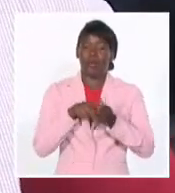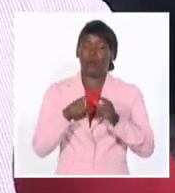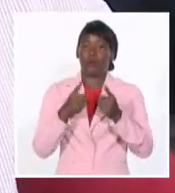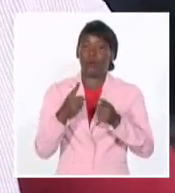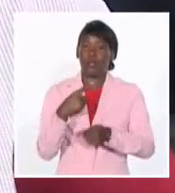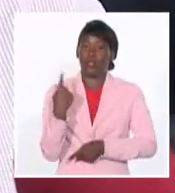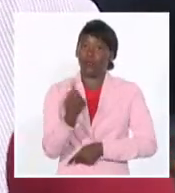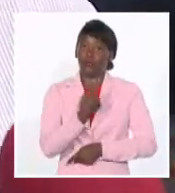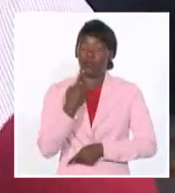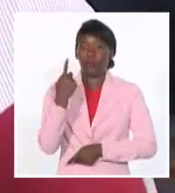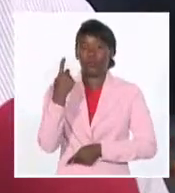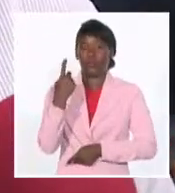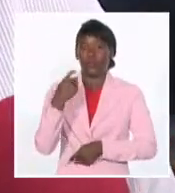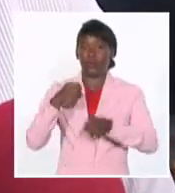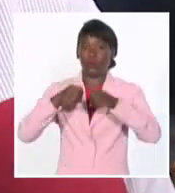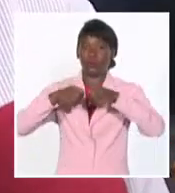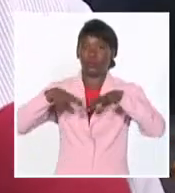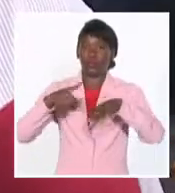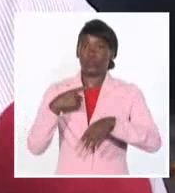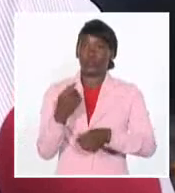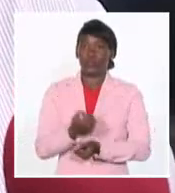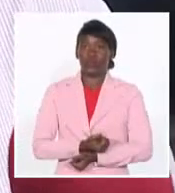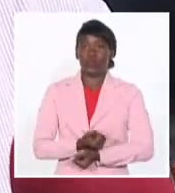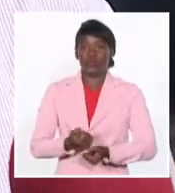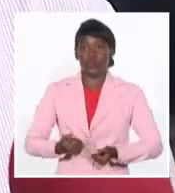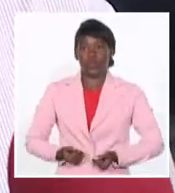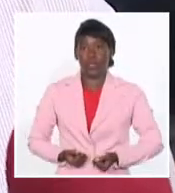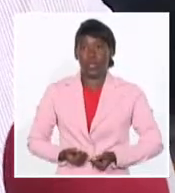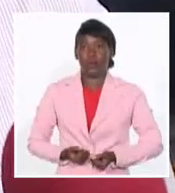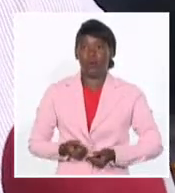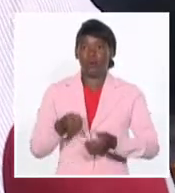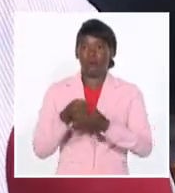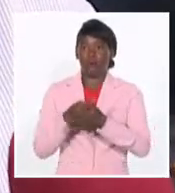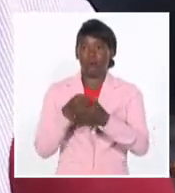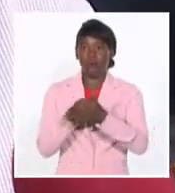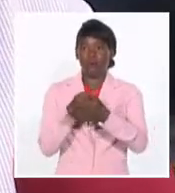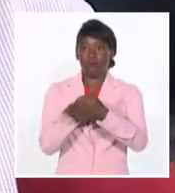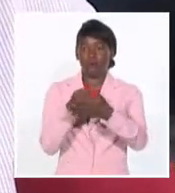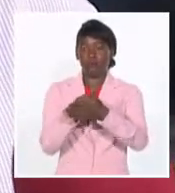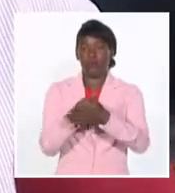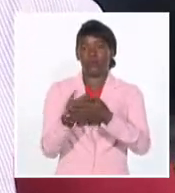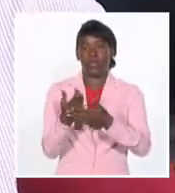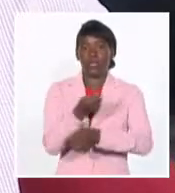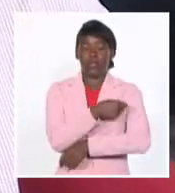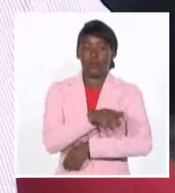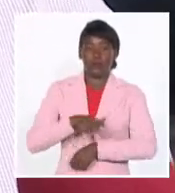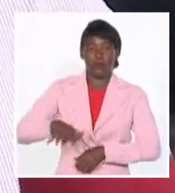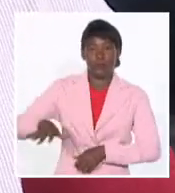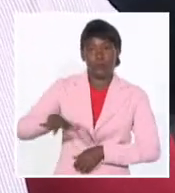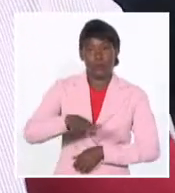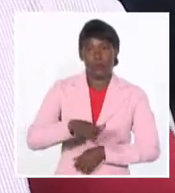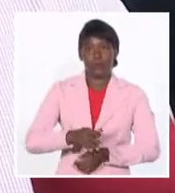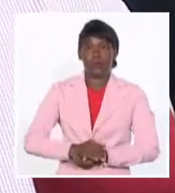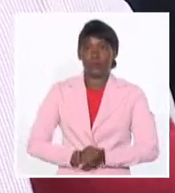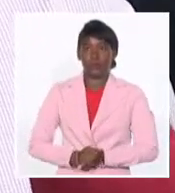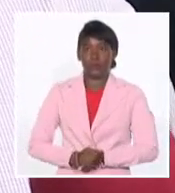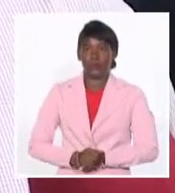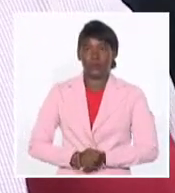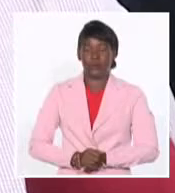y un gobierno de país que se esfuerza mucho por llevar siempre la energía a todos los sectores y a todas las provincias con el